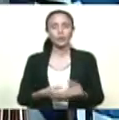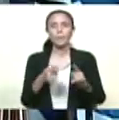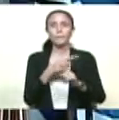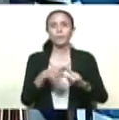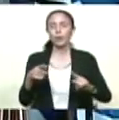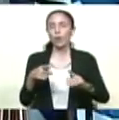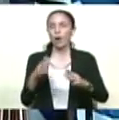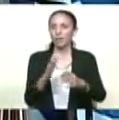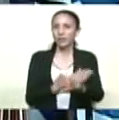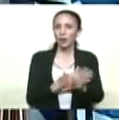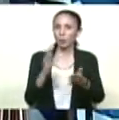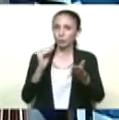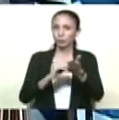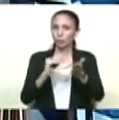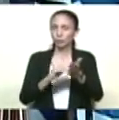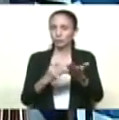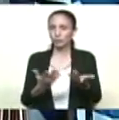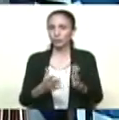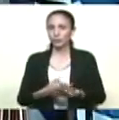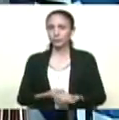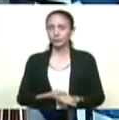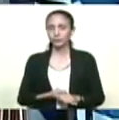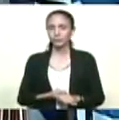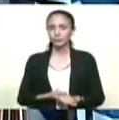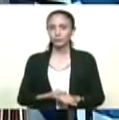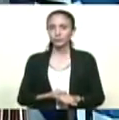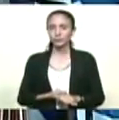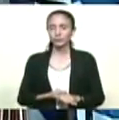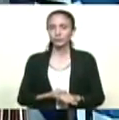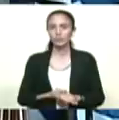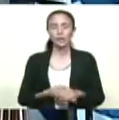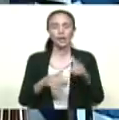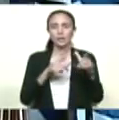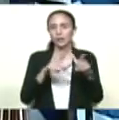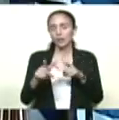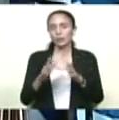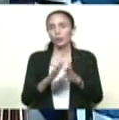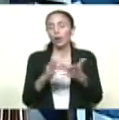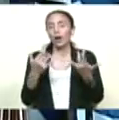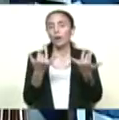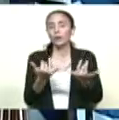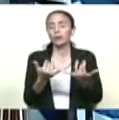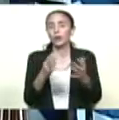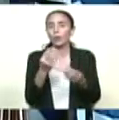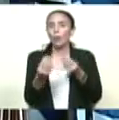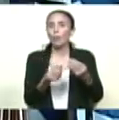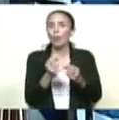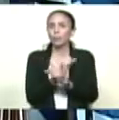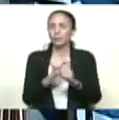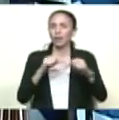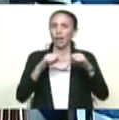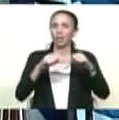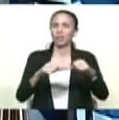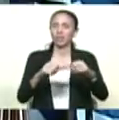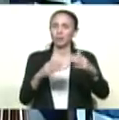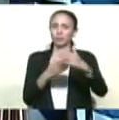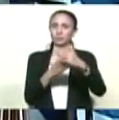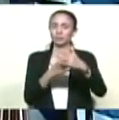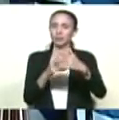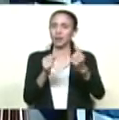atrás es totalmente ya imposible detener esta lucha que va a seguir copando